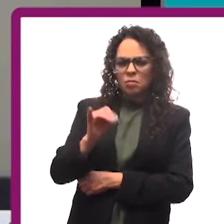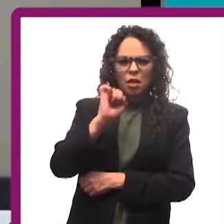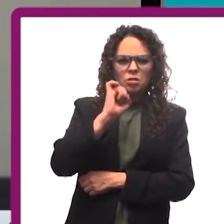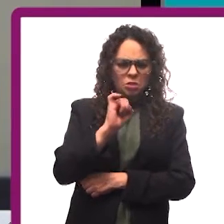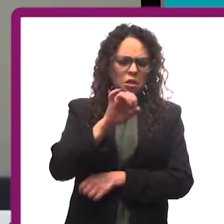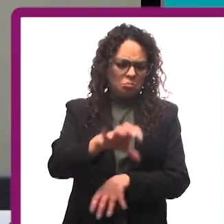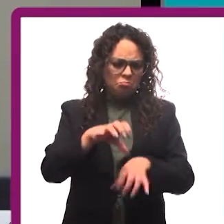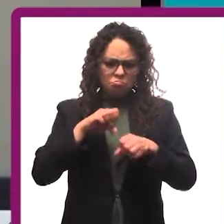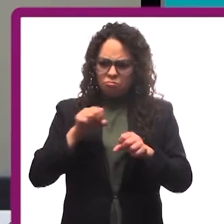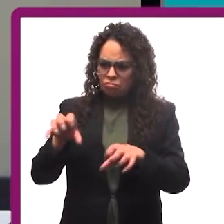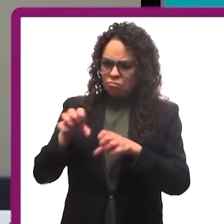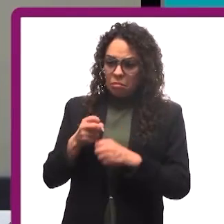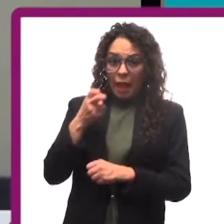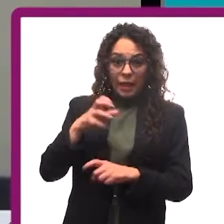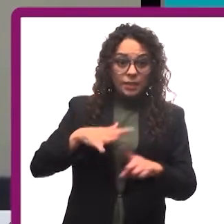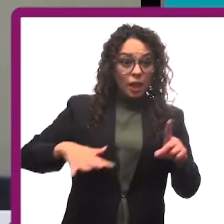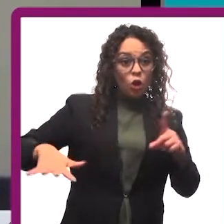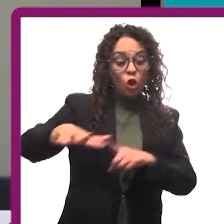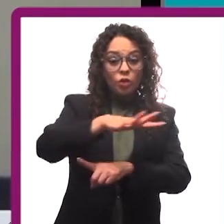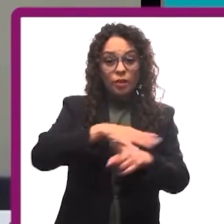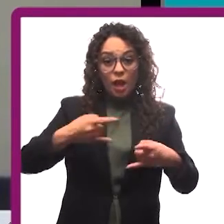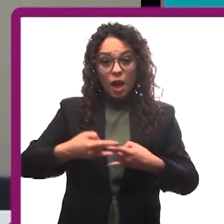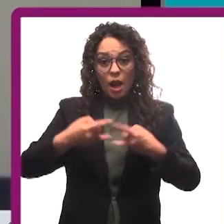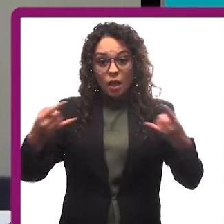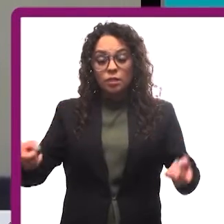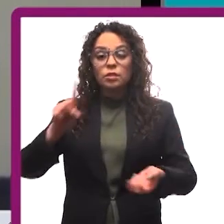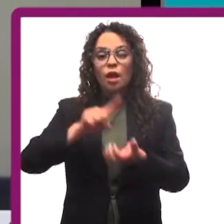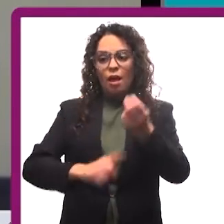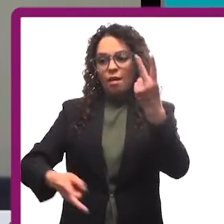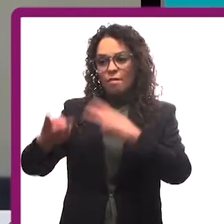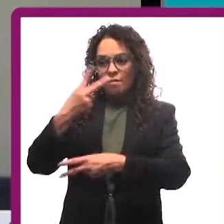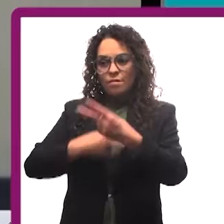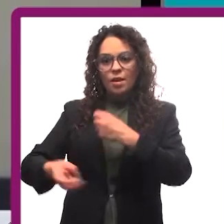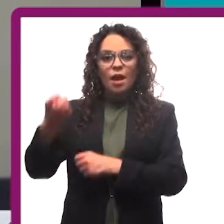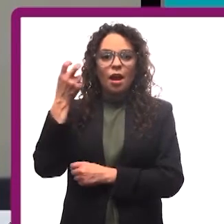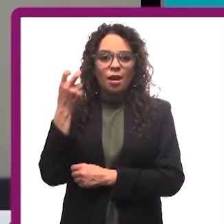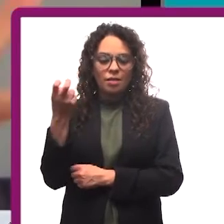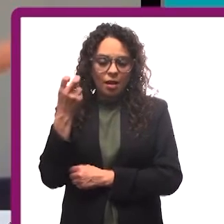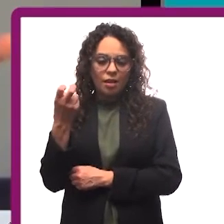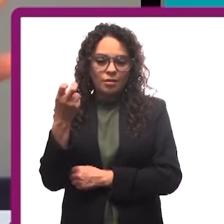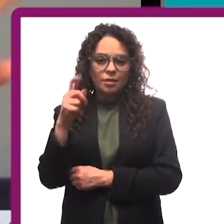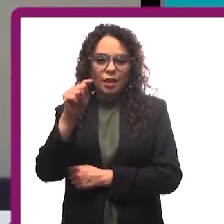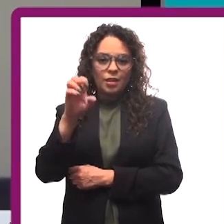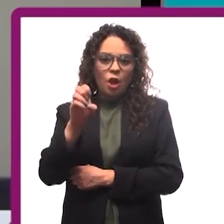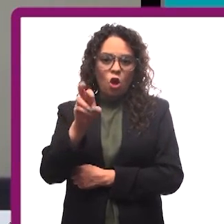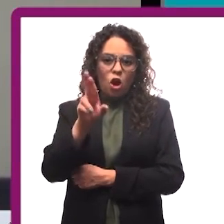ese contexto histórico que se desarrolla la teoría de la aguja hipodérmica.